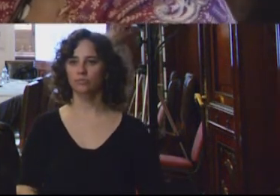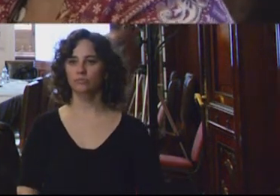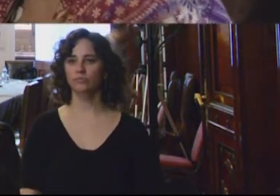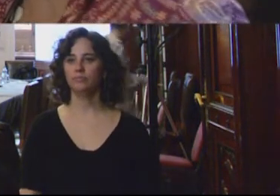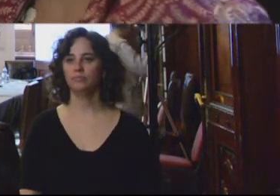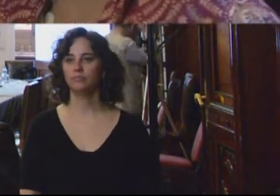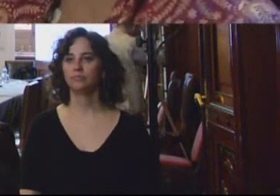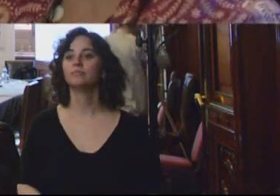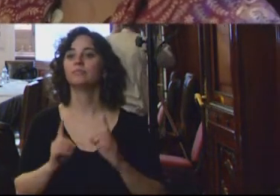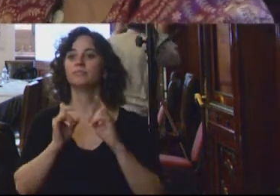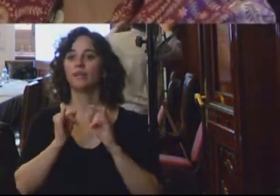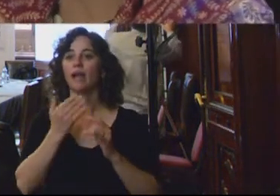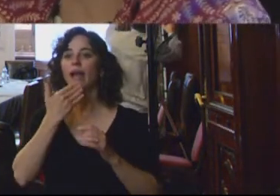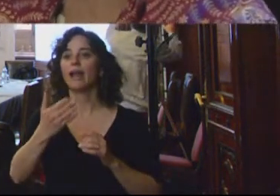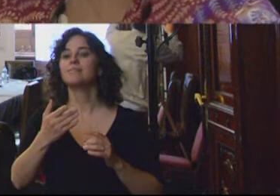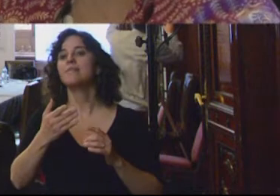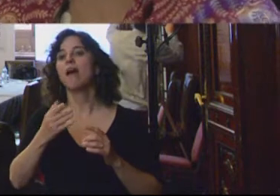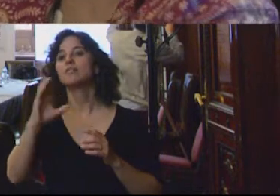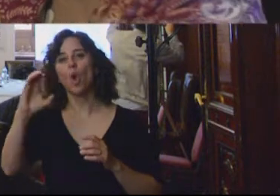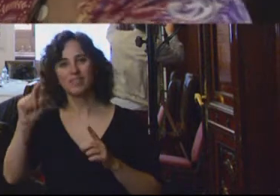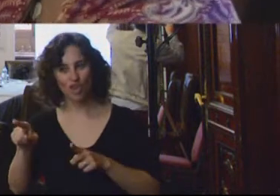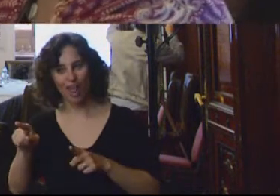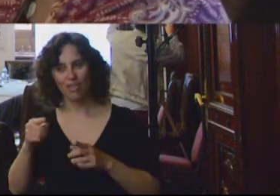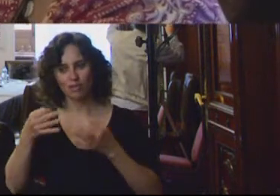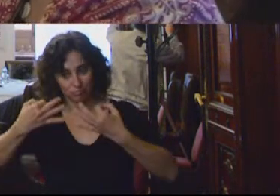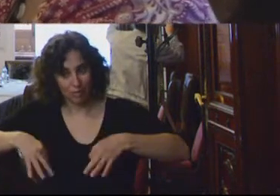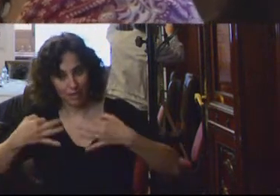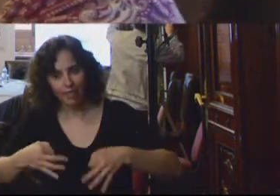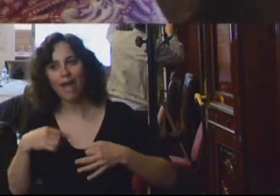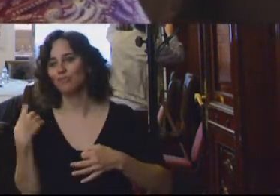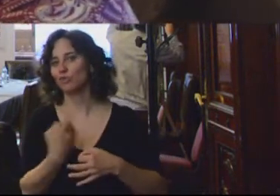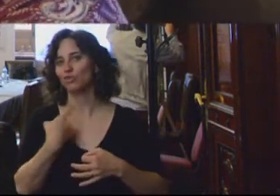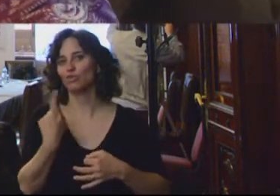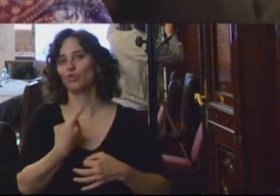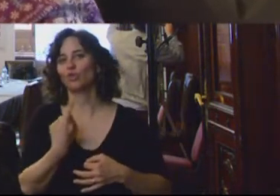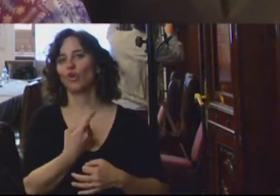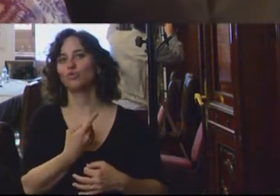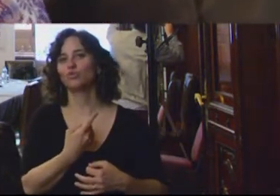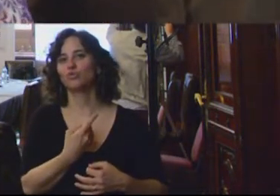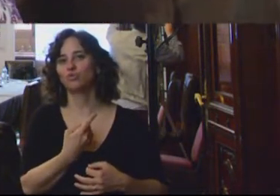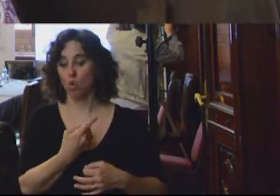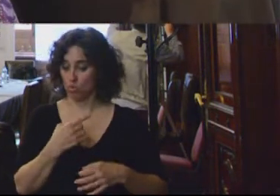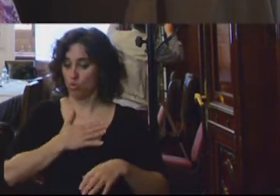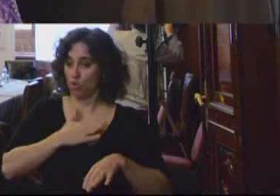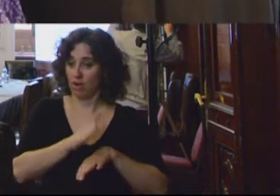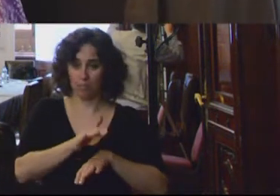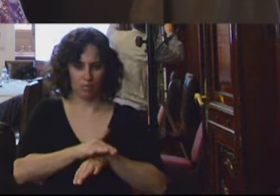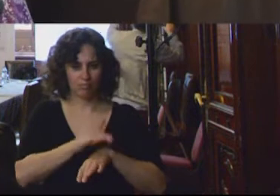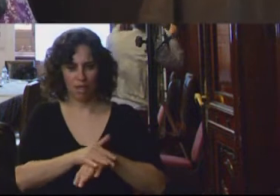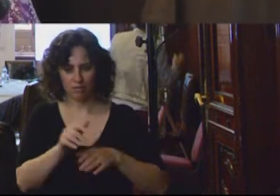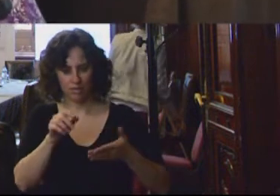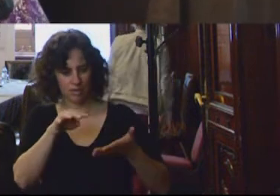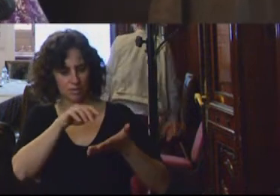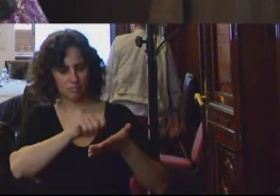Sí, gracias, comisionado. Efectivamente, hemos, como responsable en esta relatoría de